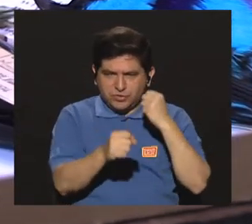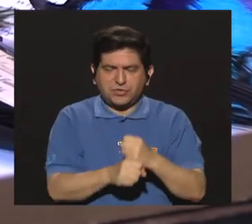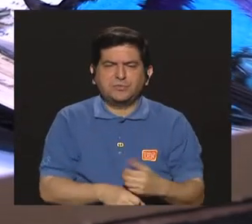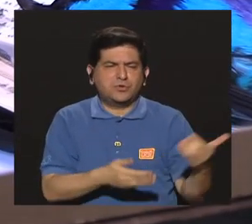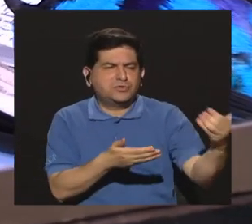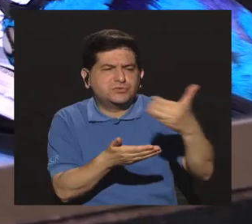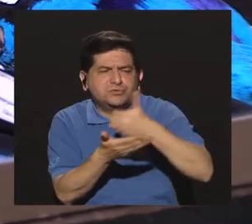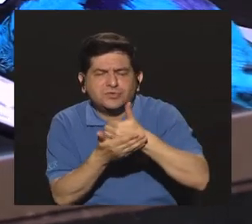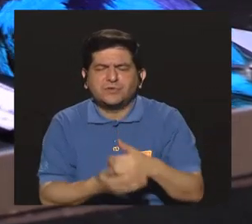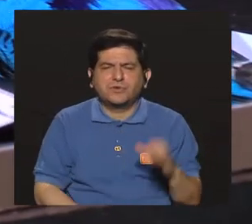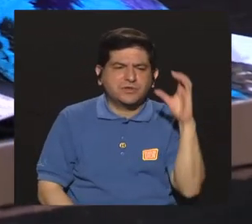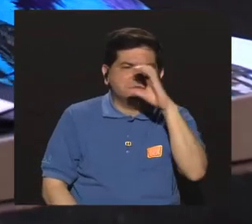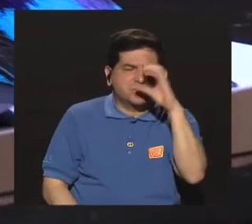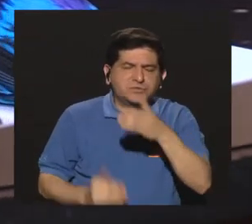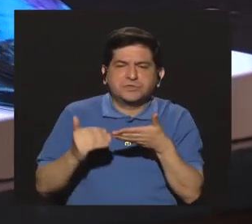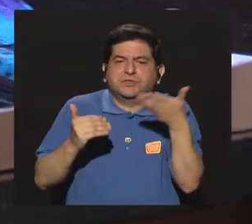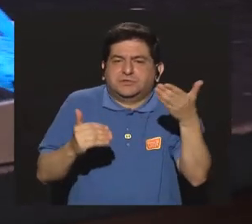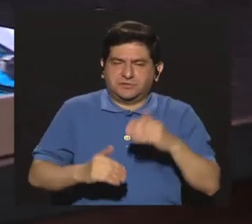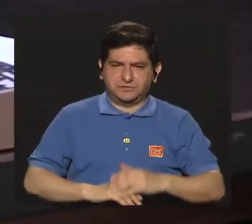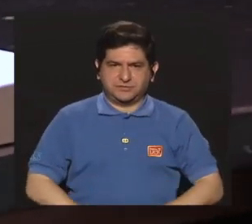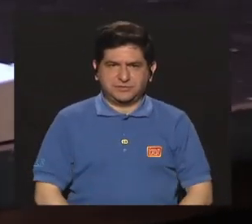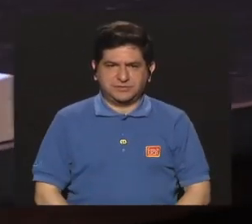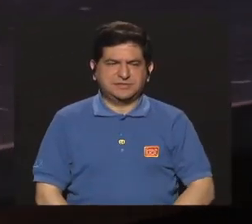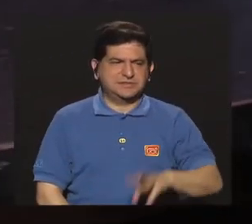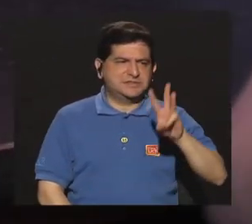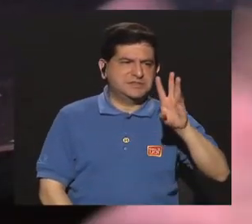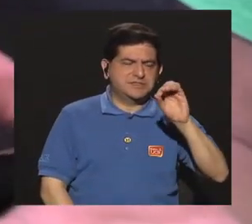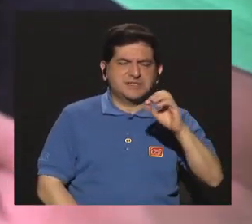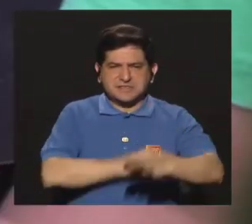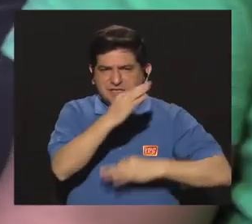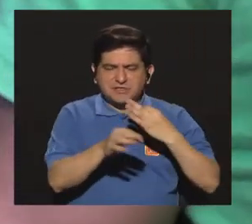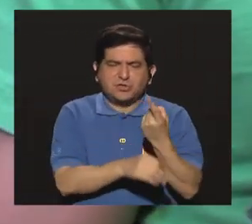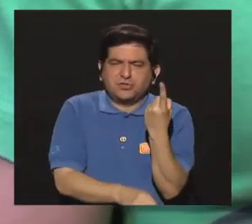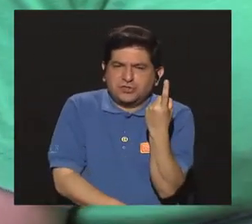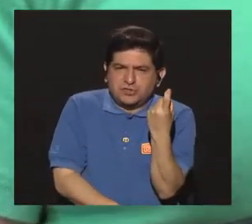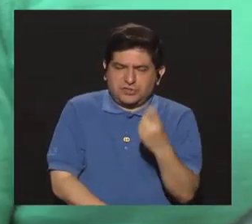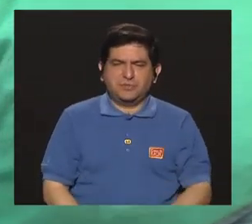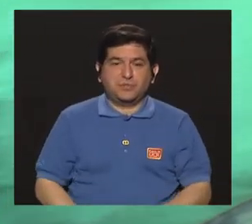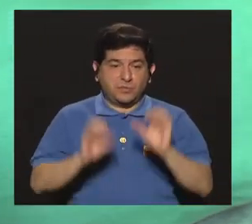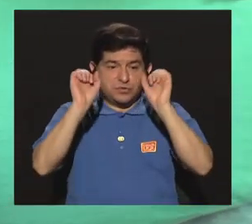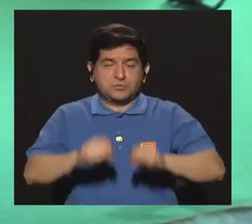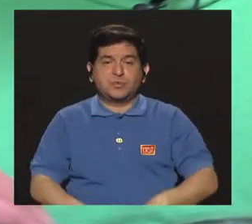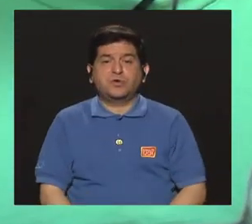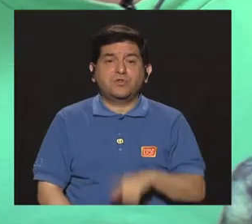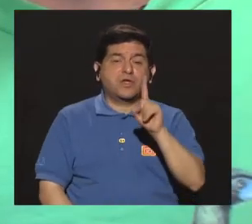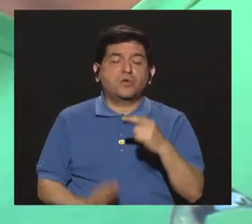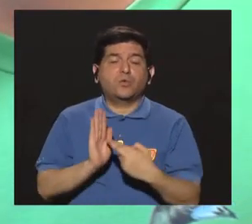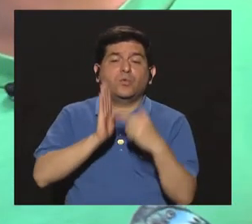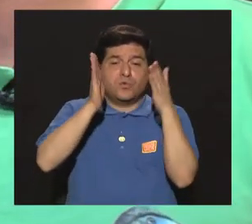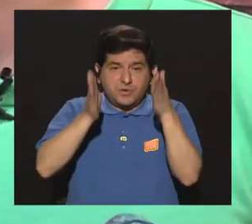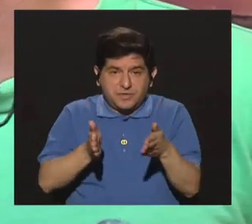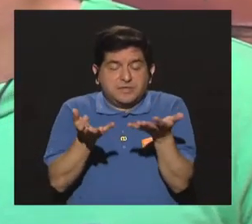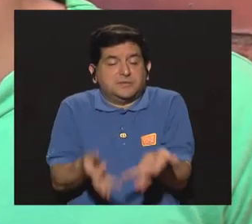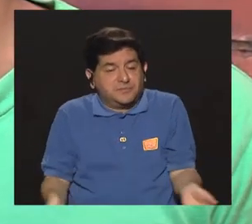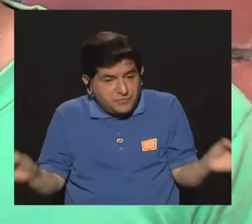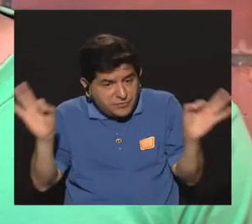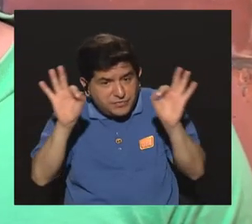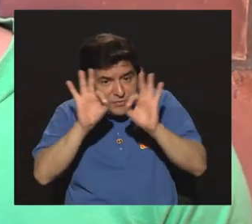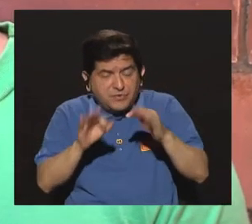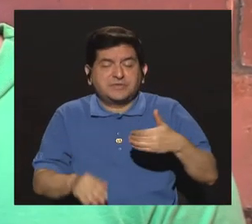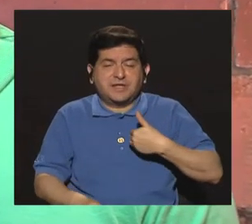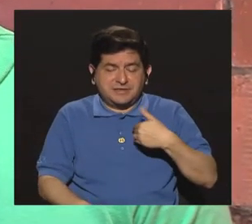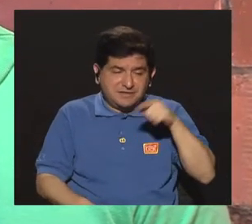dos años de hacer colectas para buscar cosas de esas 60 especies que hacen falta verdad para tener al menos un representante porque es